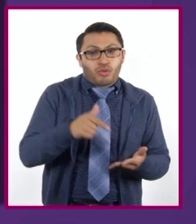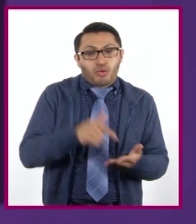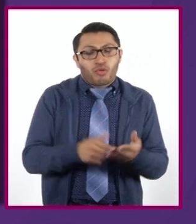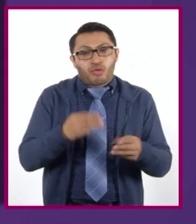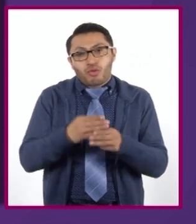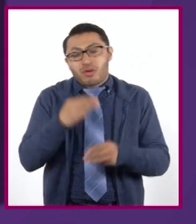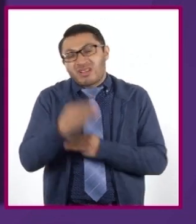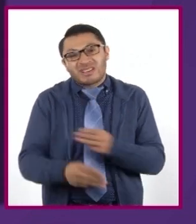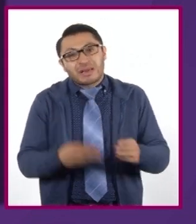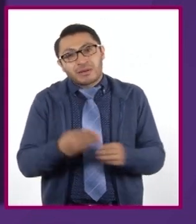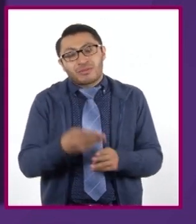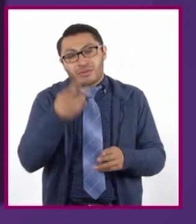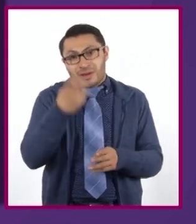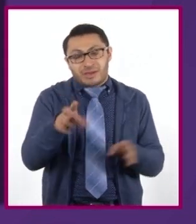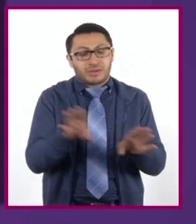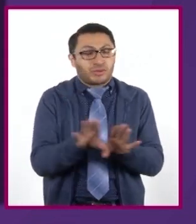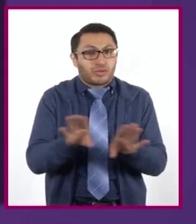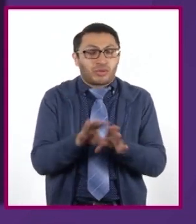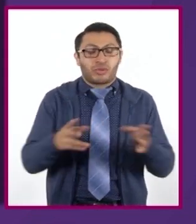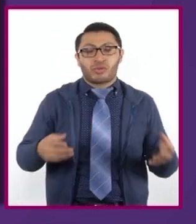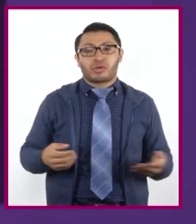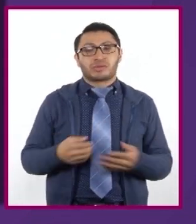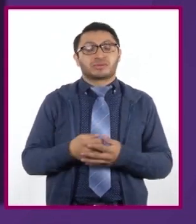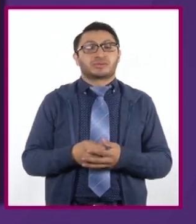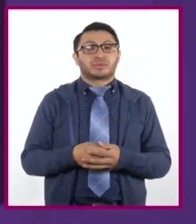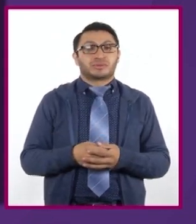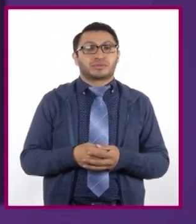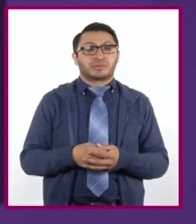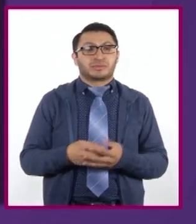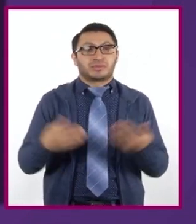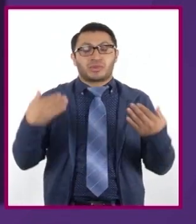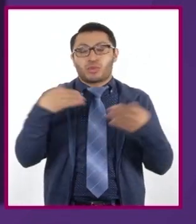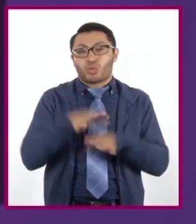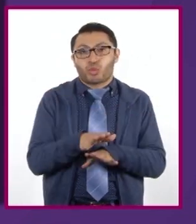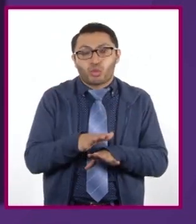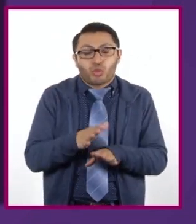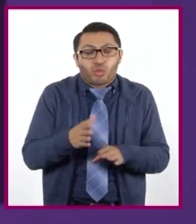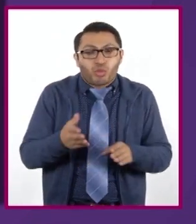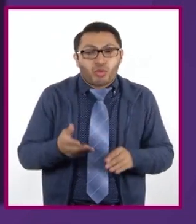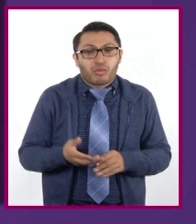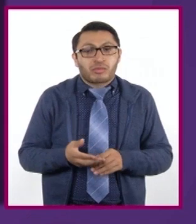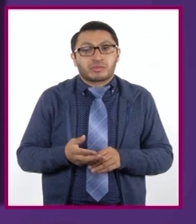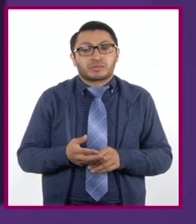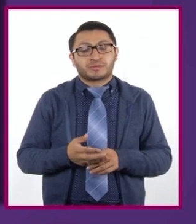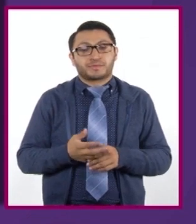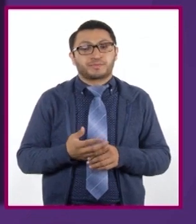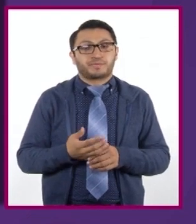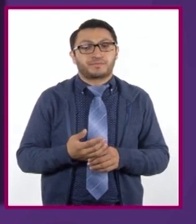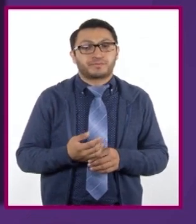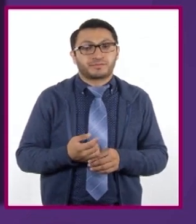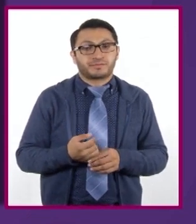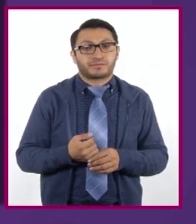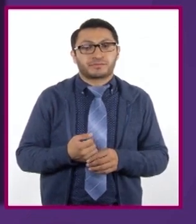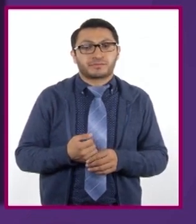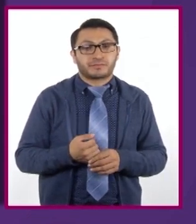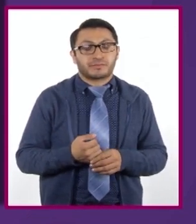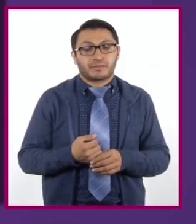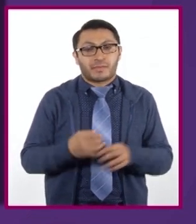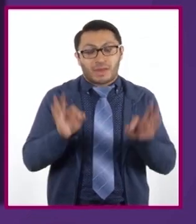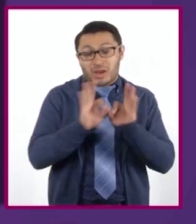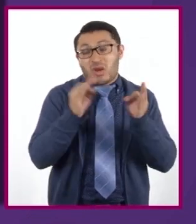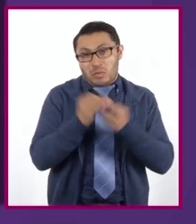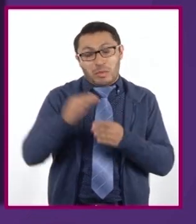planeta, ¿no? Que es mucho lo que se está viendo con toda la invasión de la